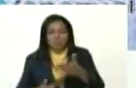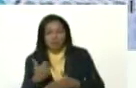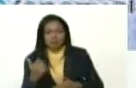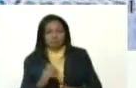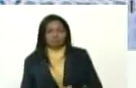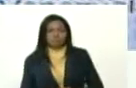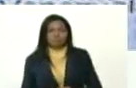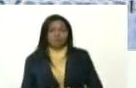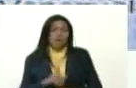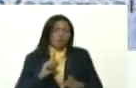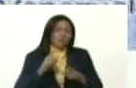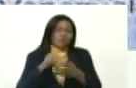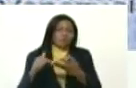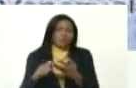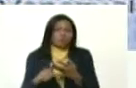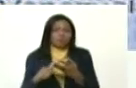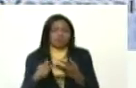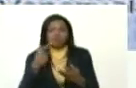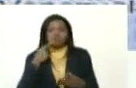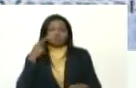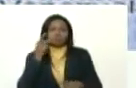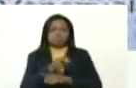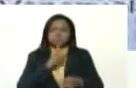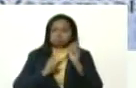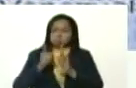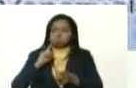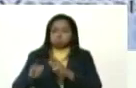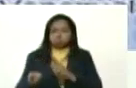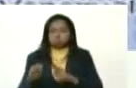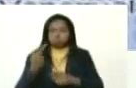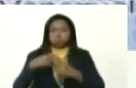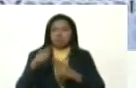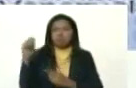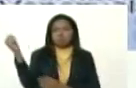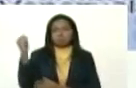Hay cosas que yo he dicho y no se han hecho.